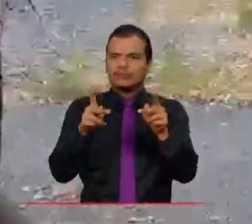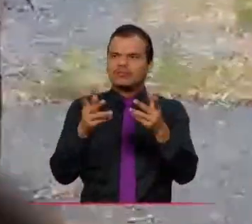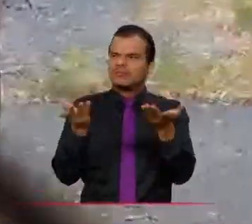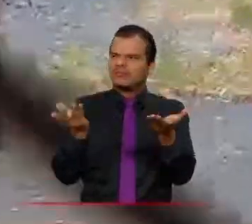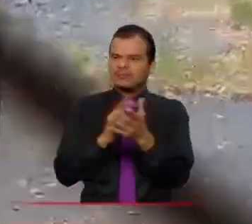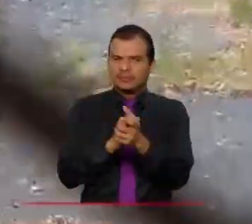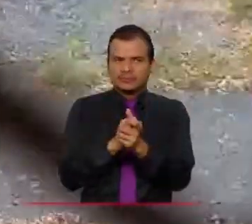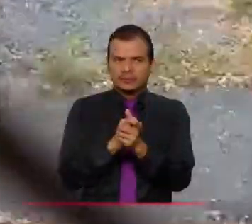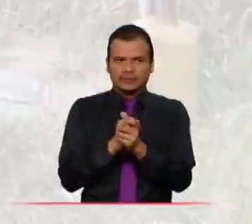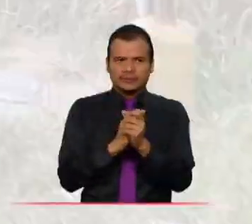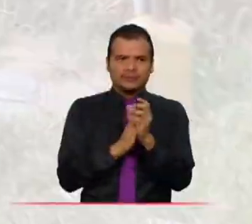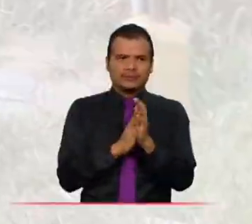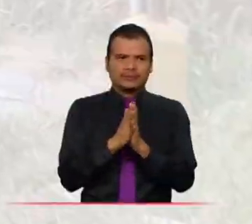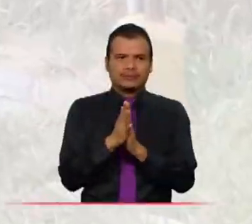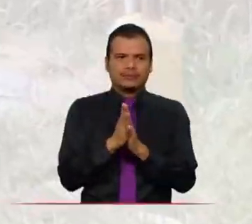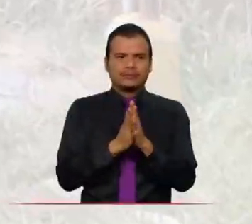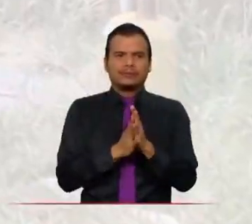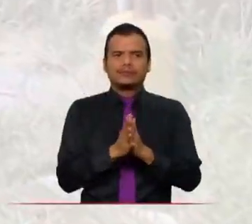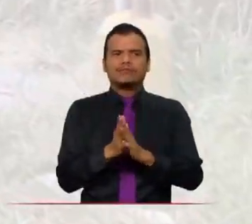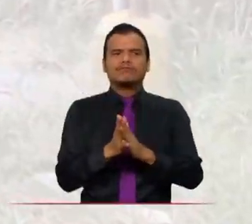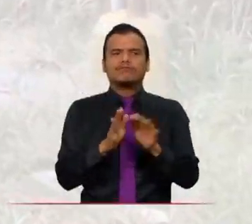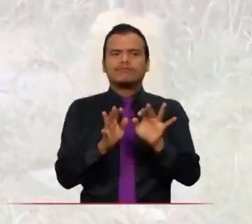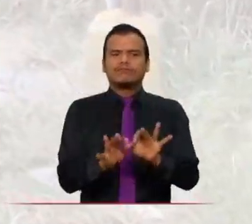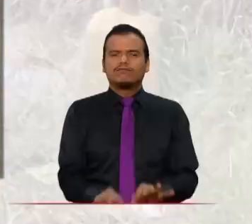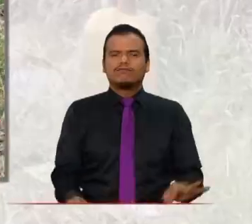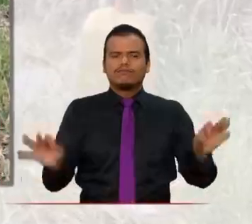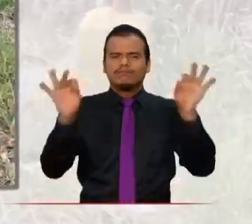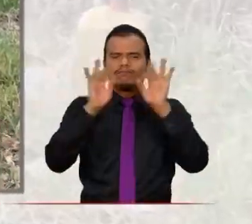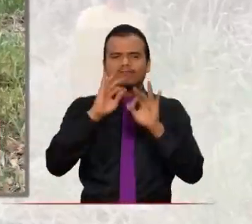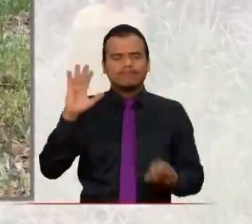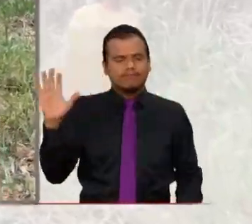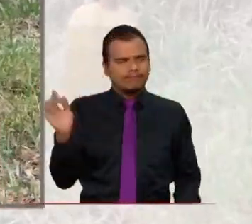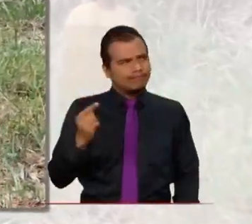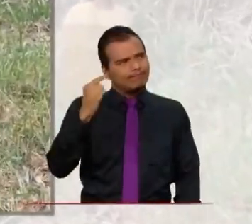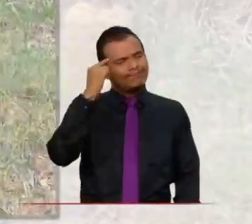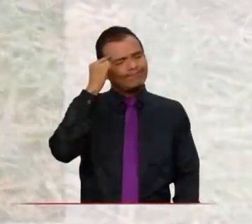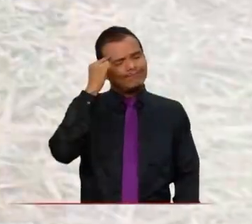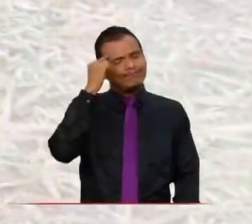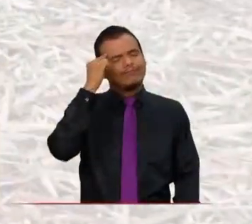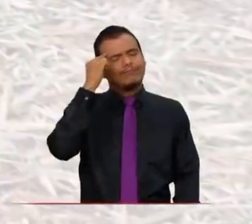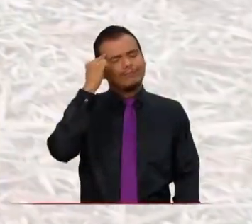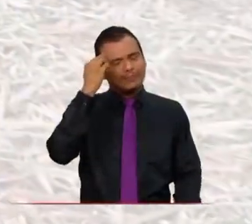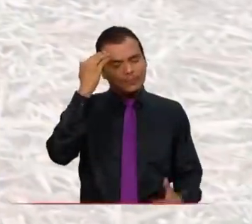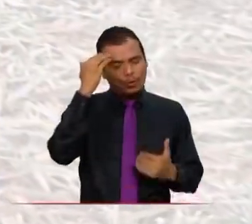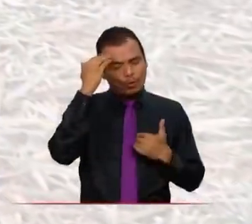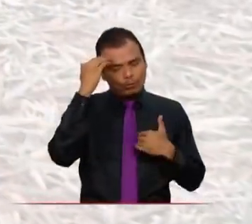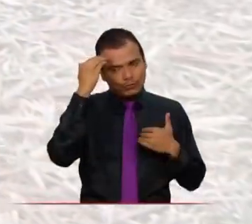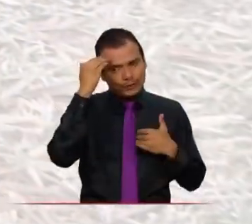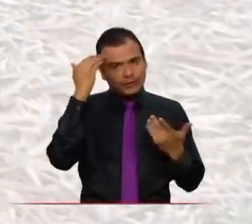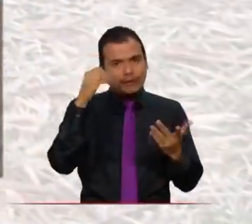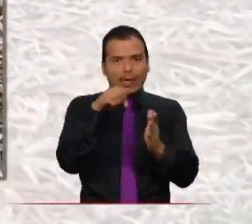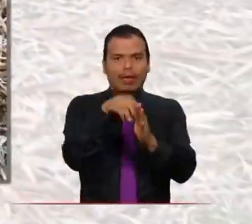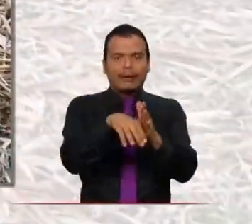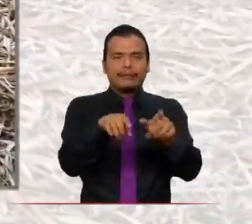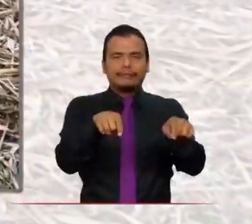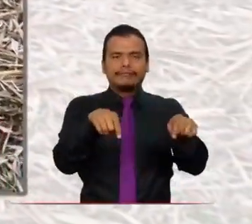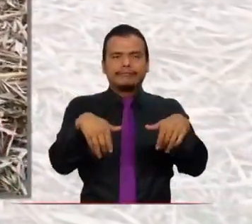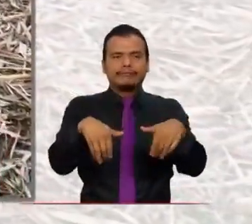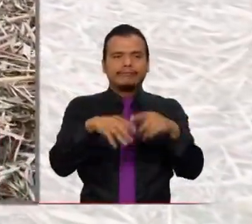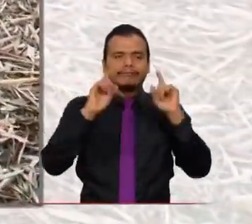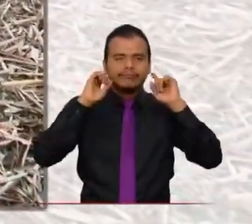bien debemos ser muy conscientes o sea y ser conci es que debemos ser organizados no hacer basura no hacer quemas